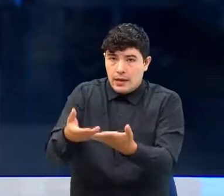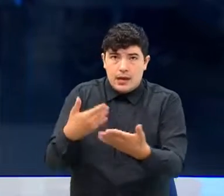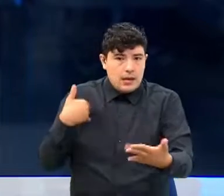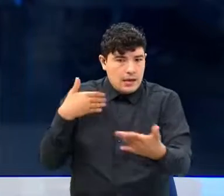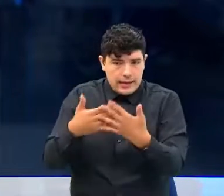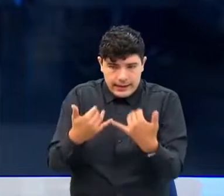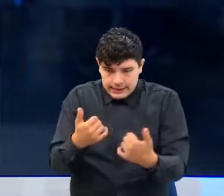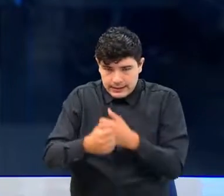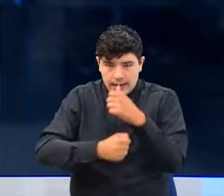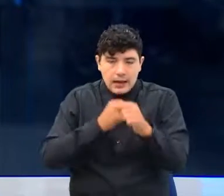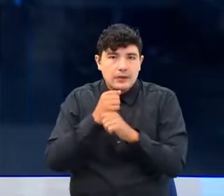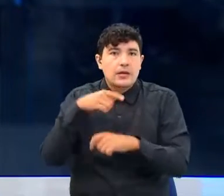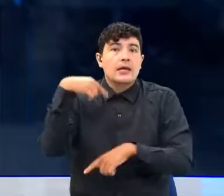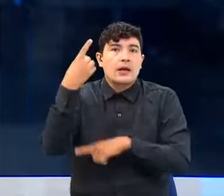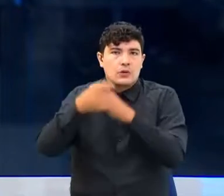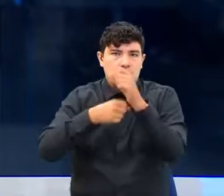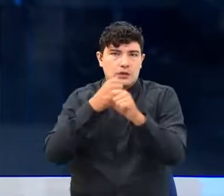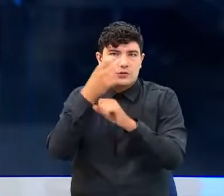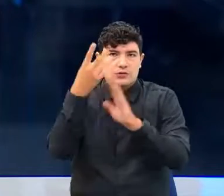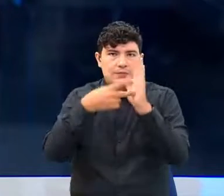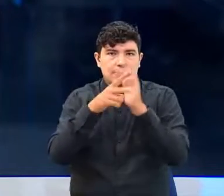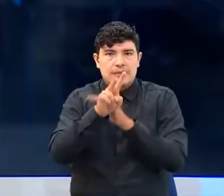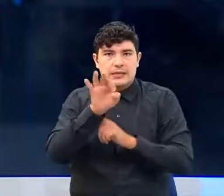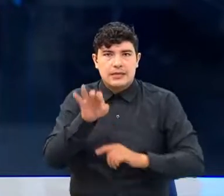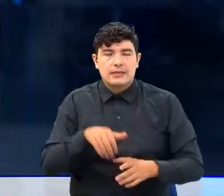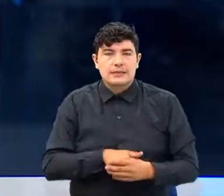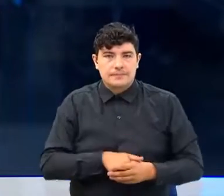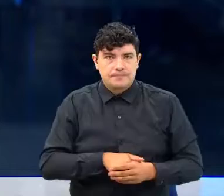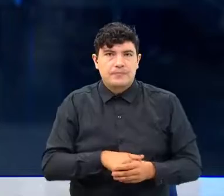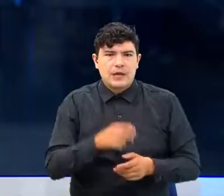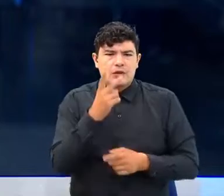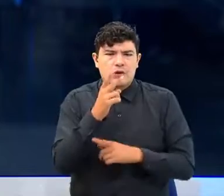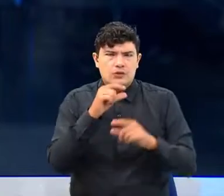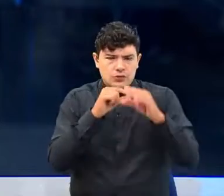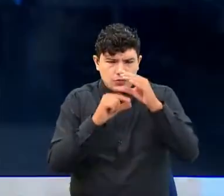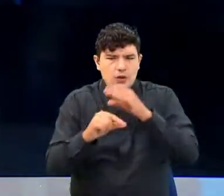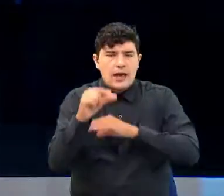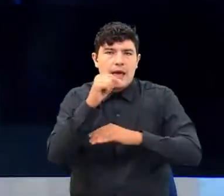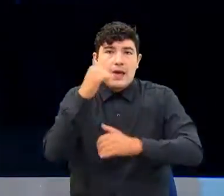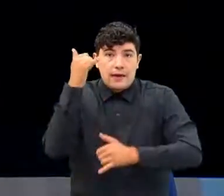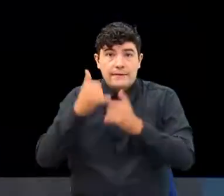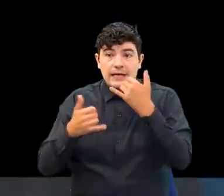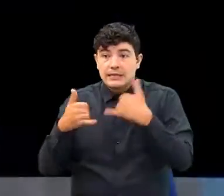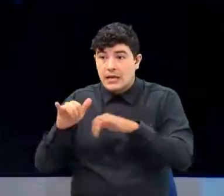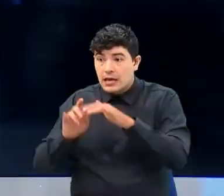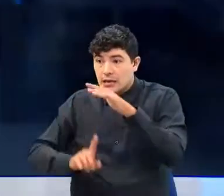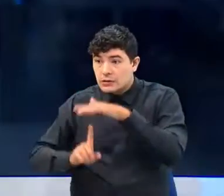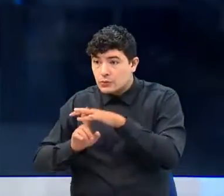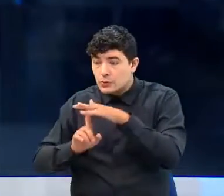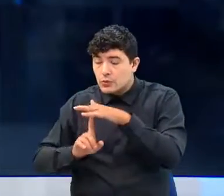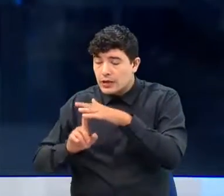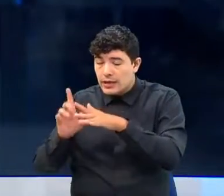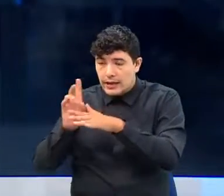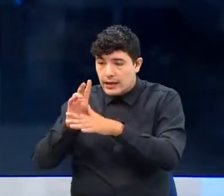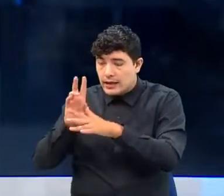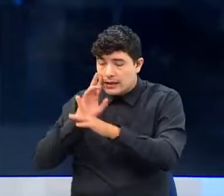de este año y el 2023 otros dos subsidios que realizarán con el fin de la declaratoria de emergencia sanitaria